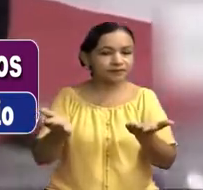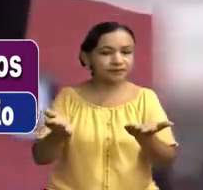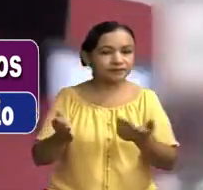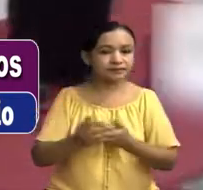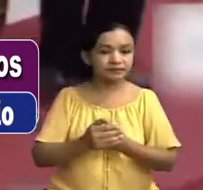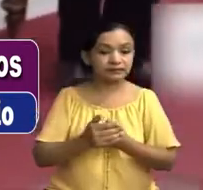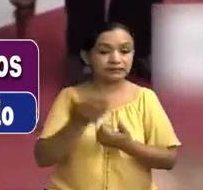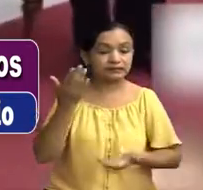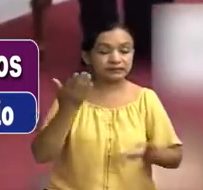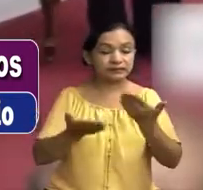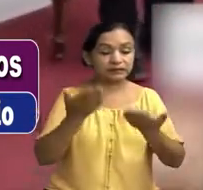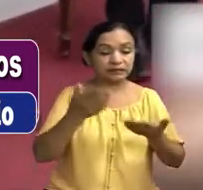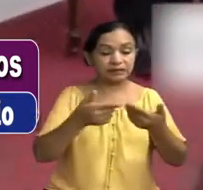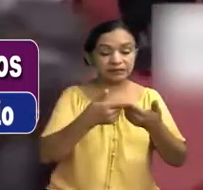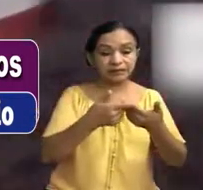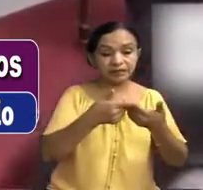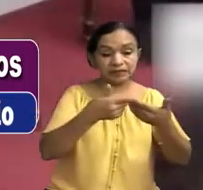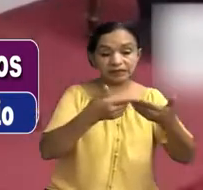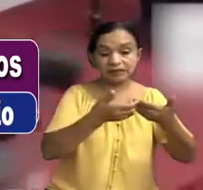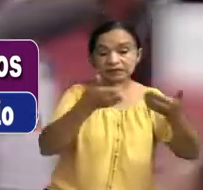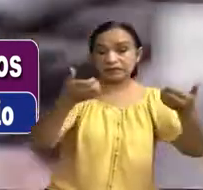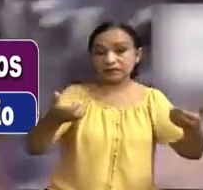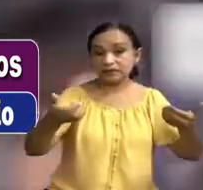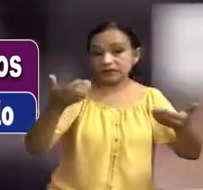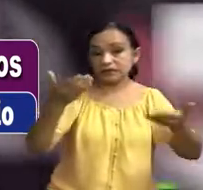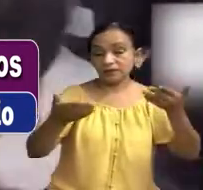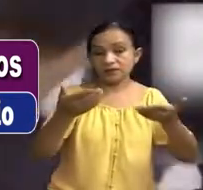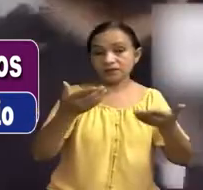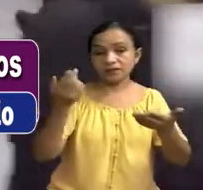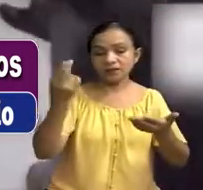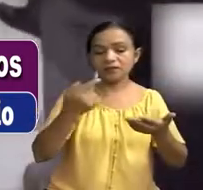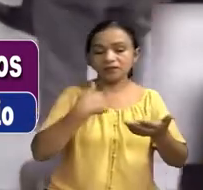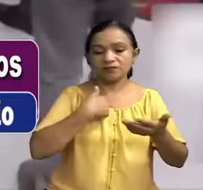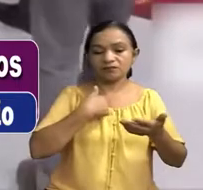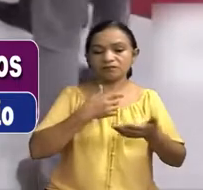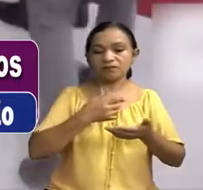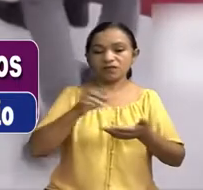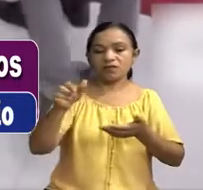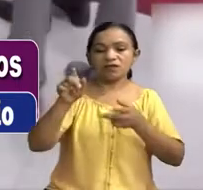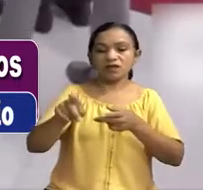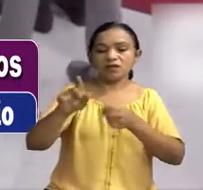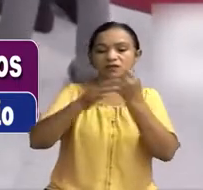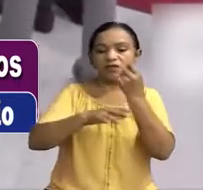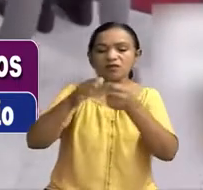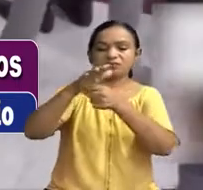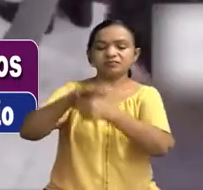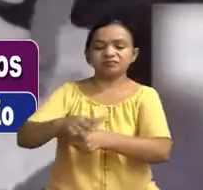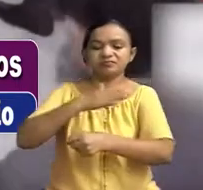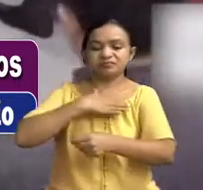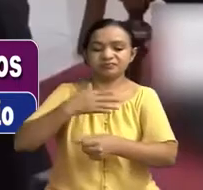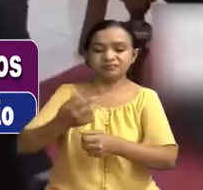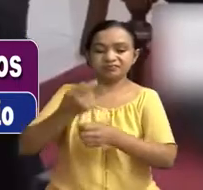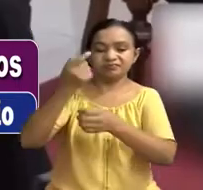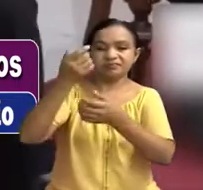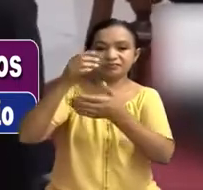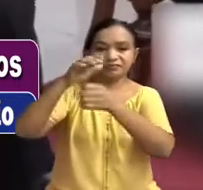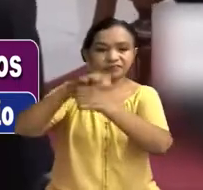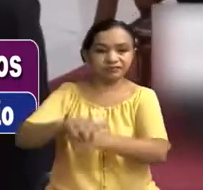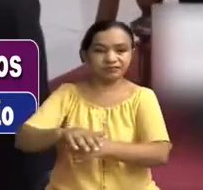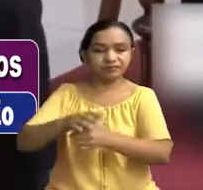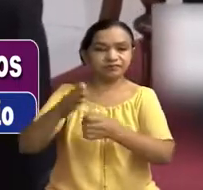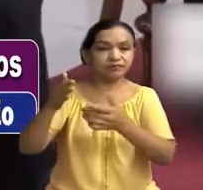sesgada y a partir de eso utilizada como medio para imponer sobre la otra clase social. Le agregamos el factor